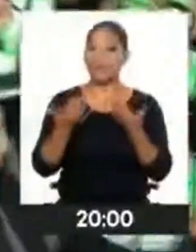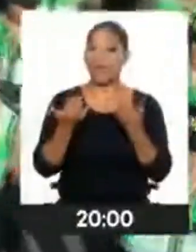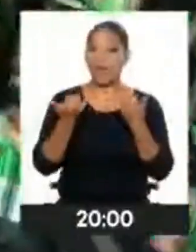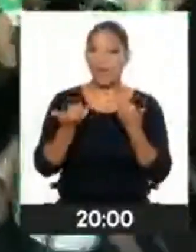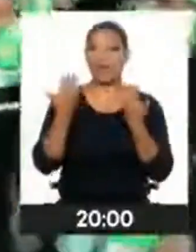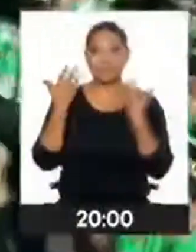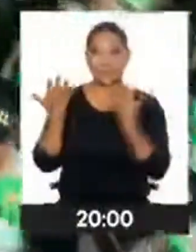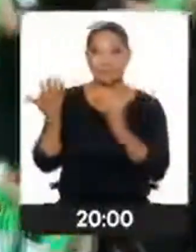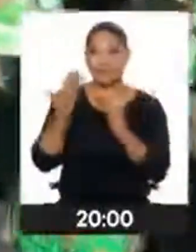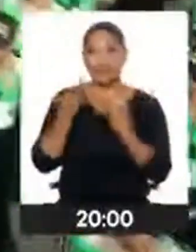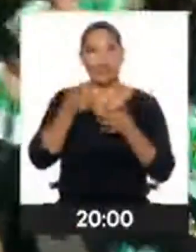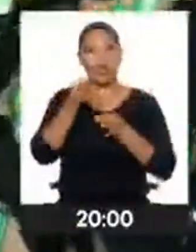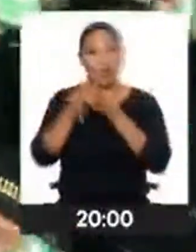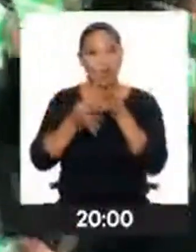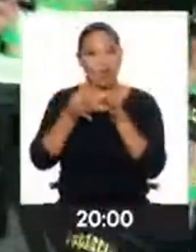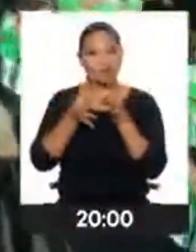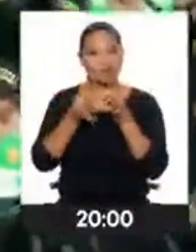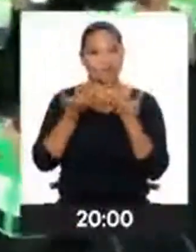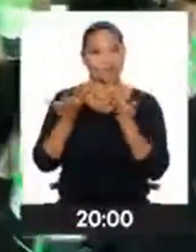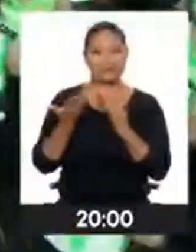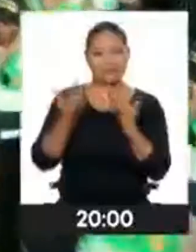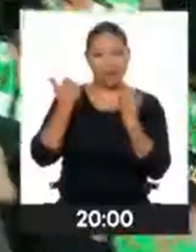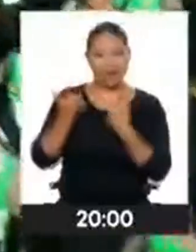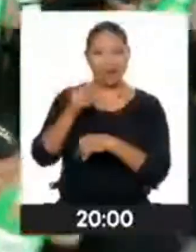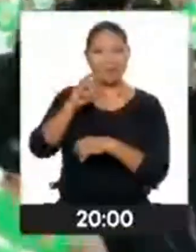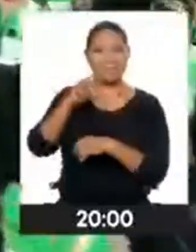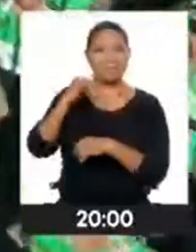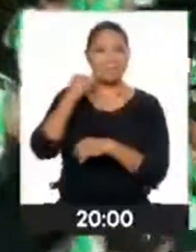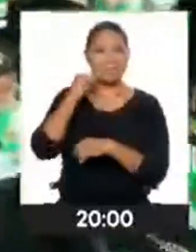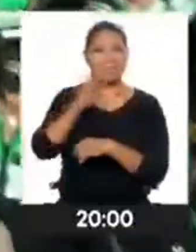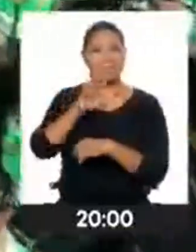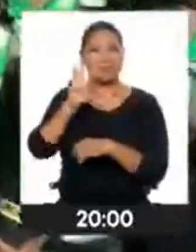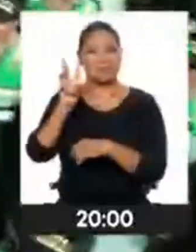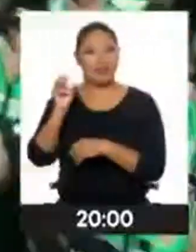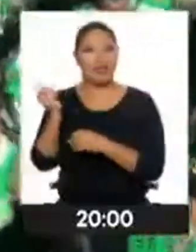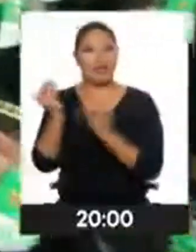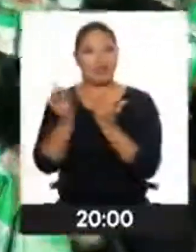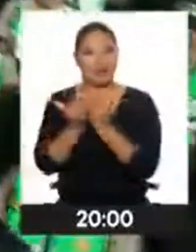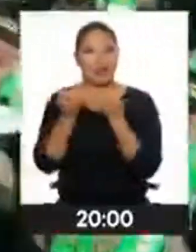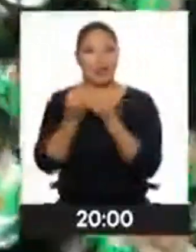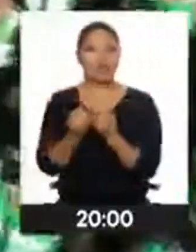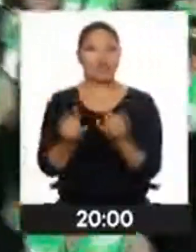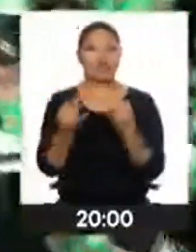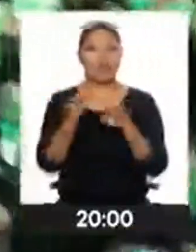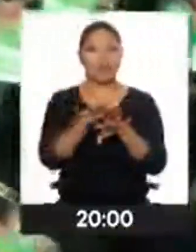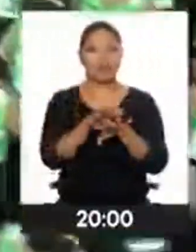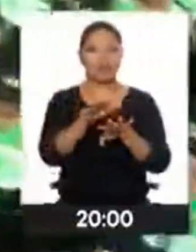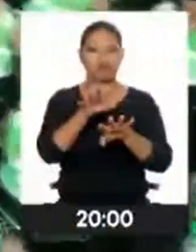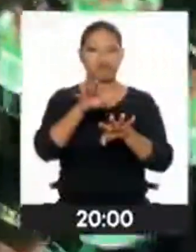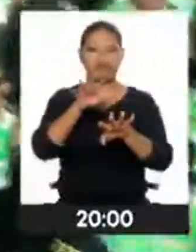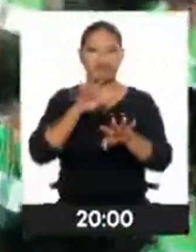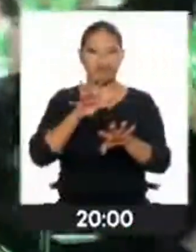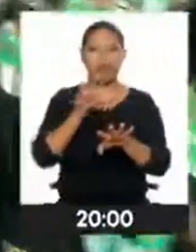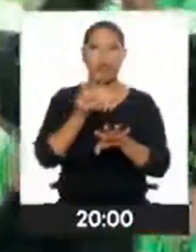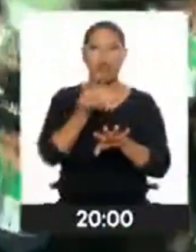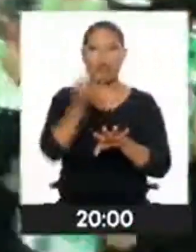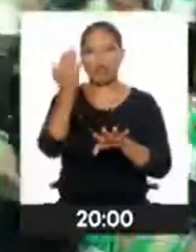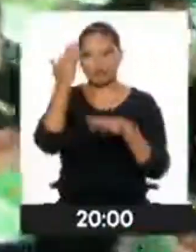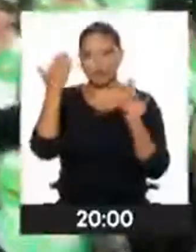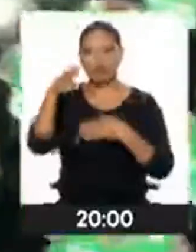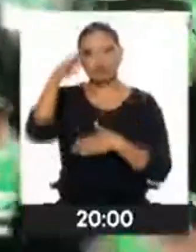Nicolás, empezamos la edición de hoy miércoles 26 de abril contándoles que más de 3.500 policías ya patrullan las calles